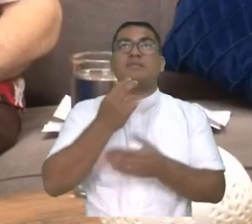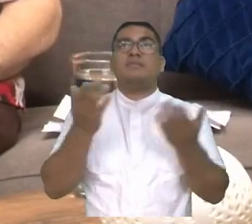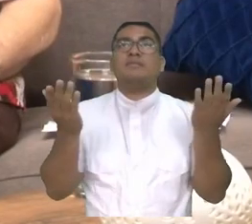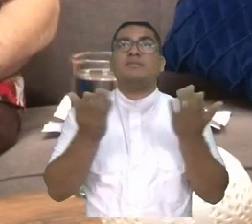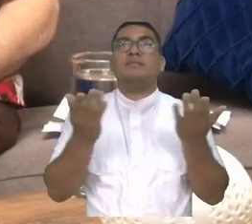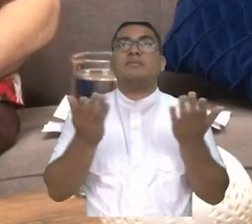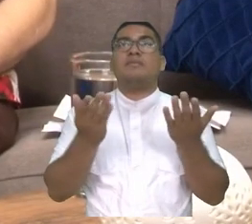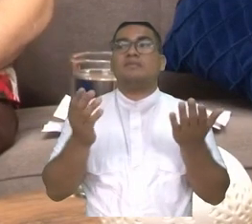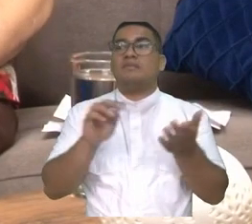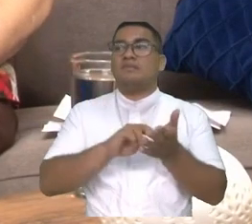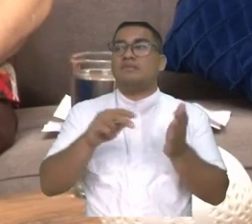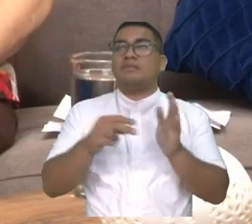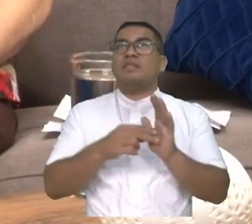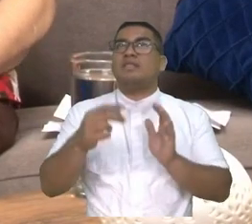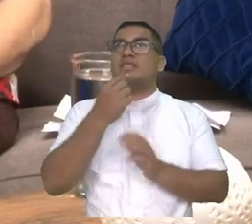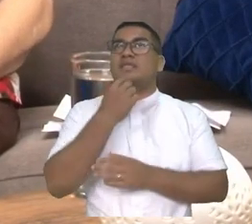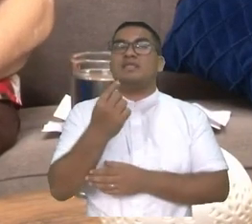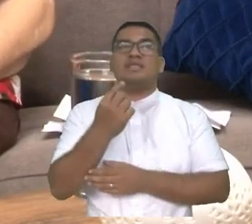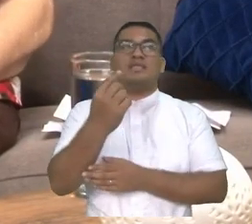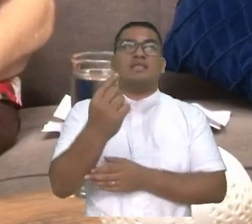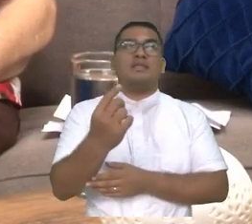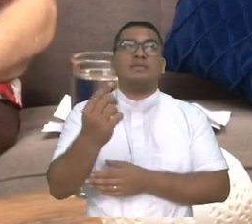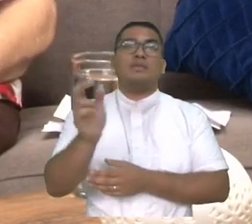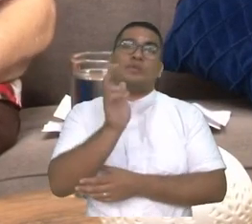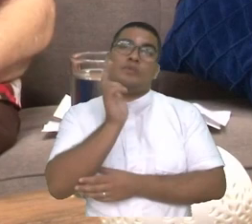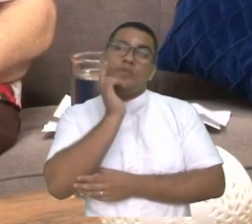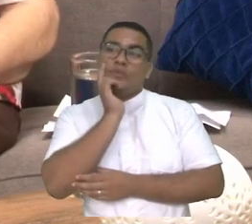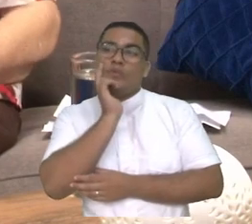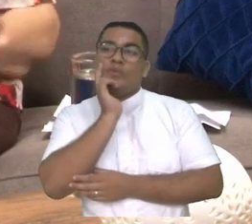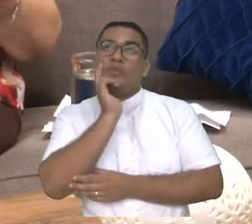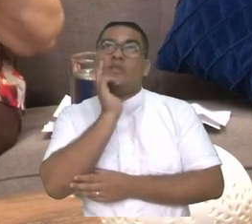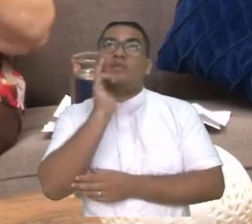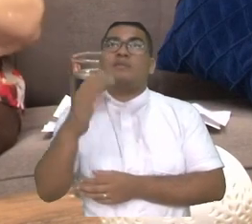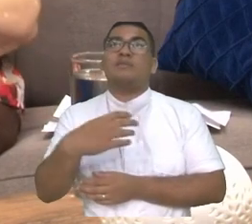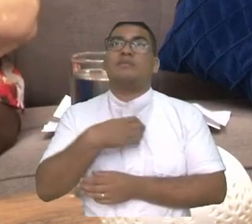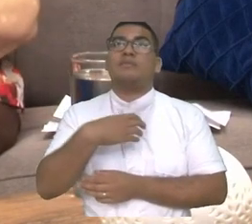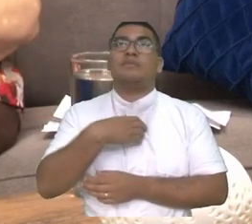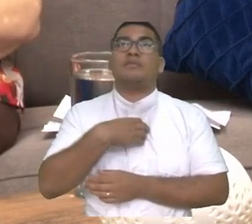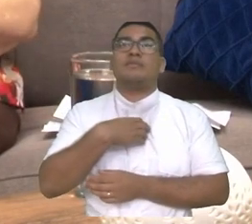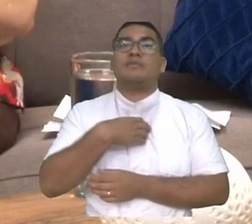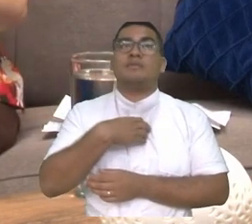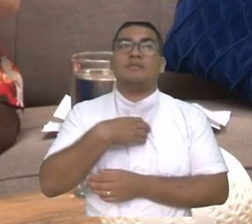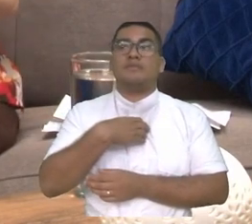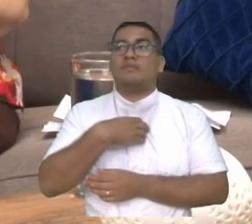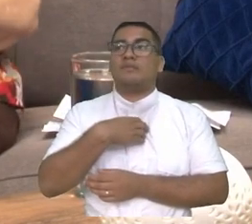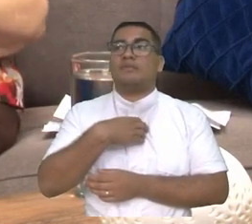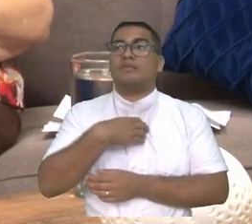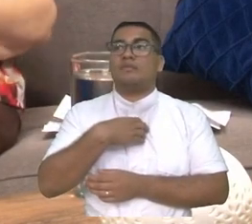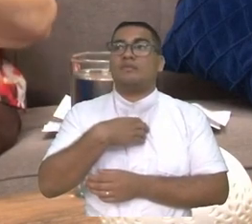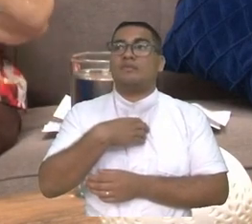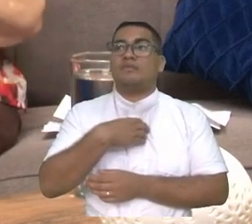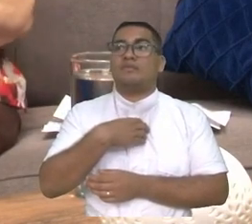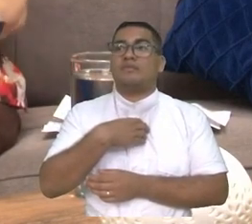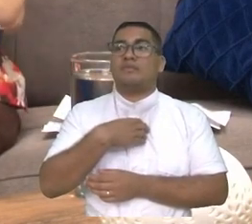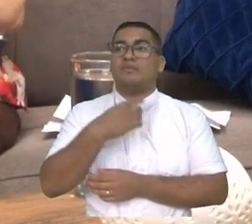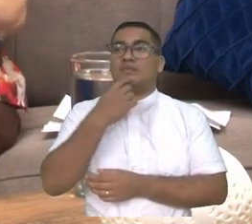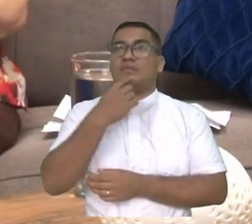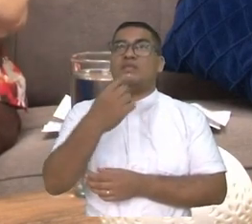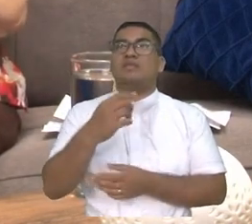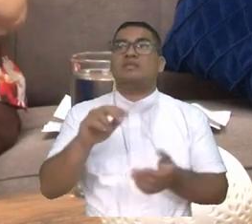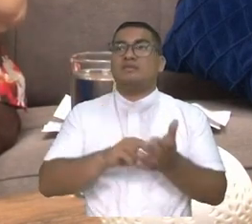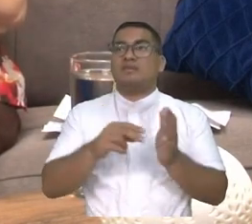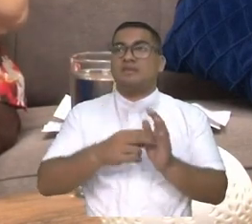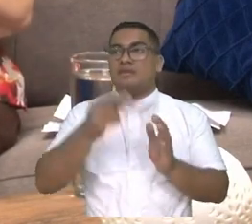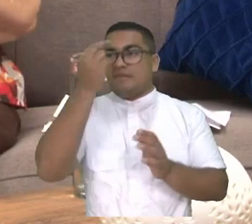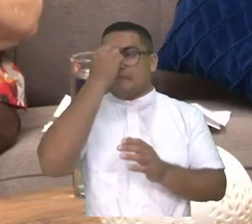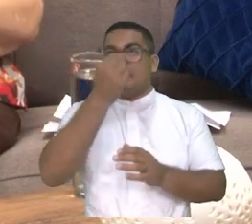que quién era Rubén Darío, sus orígenes. Pues aquí nosotros tenemos las primeras